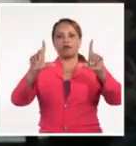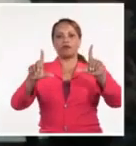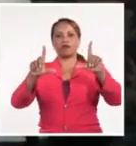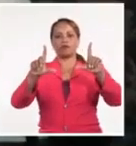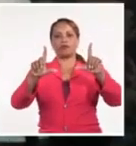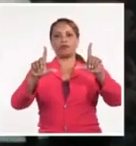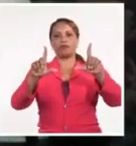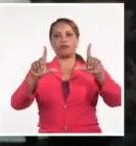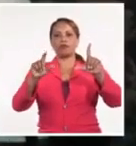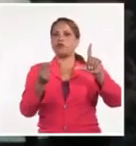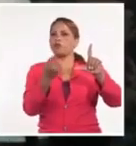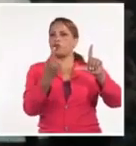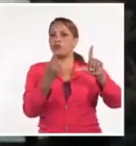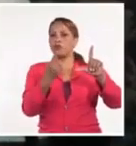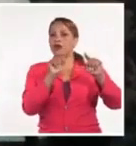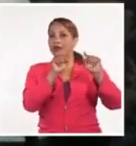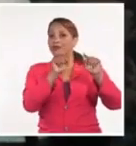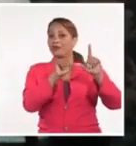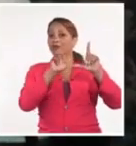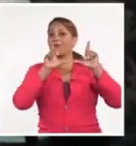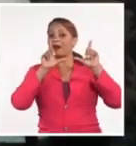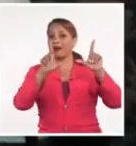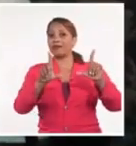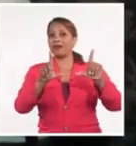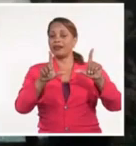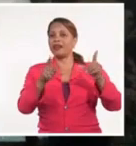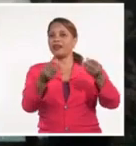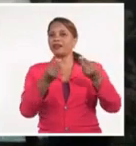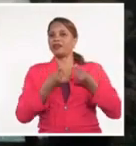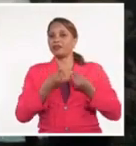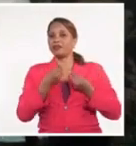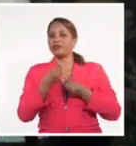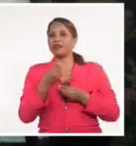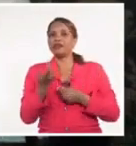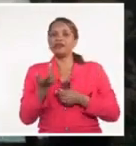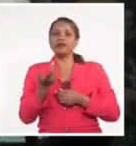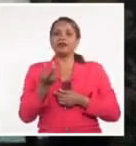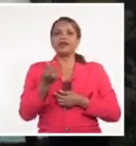y producto a estos carteles recibí